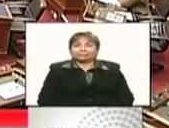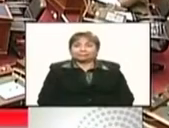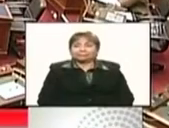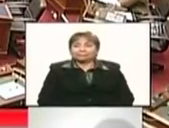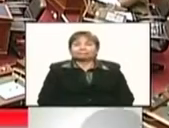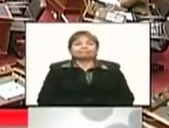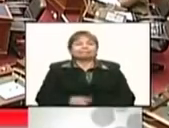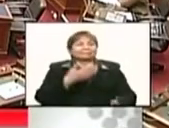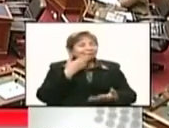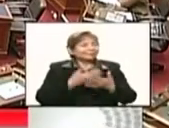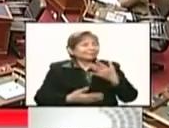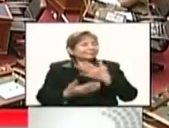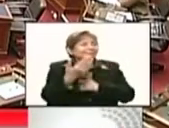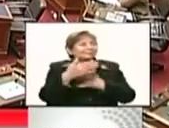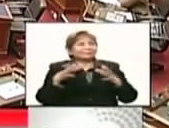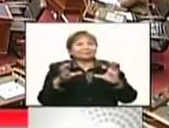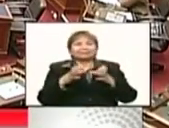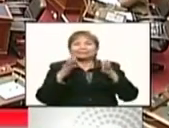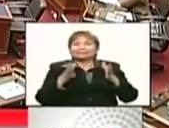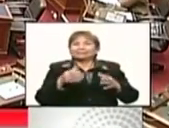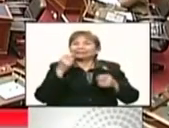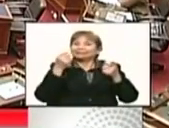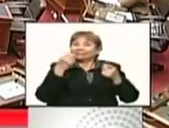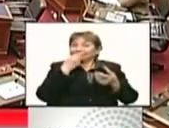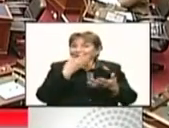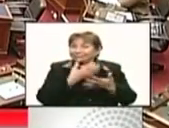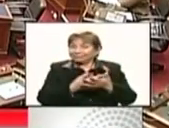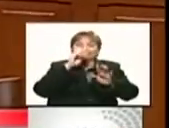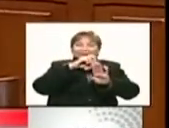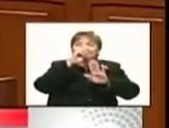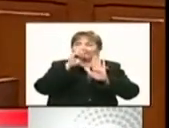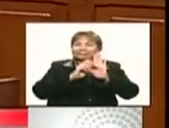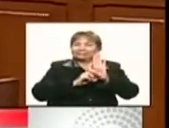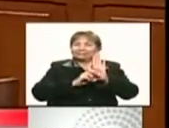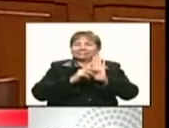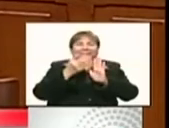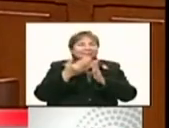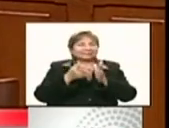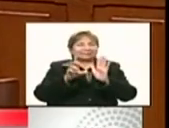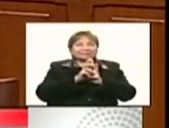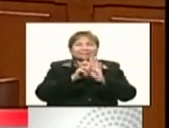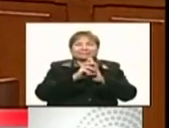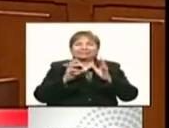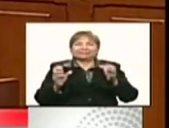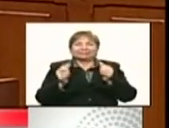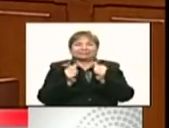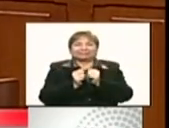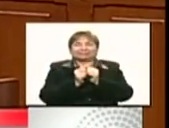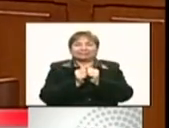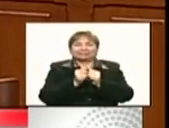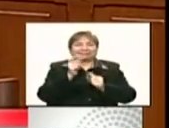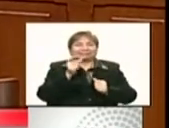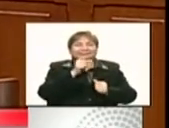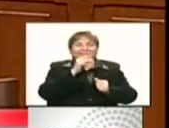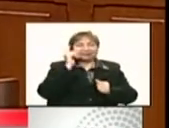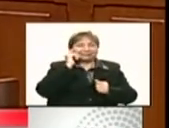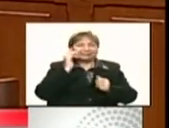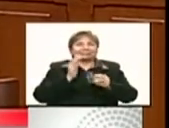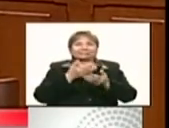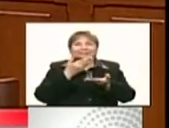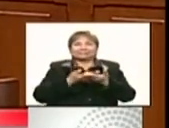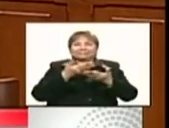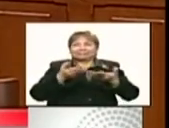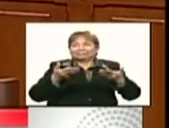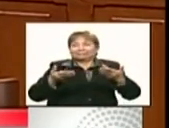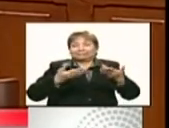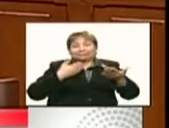con mayoría de dos tercios, o sea, con 87 votos de 130, autorización para proceder a un referéndum